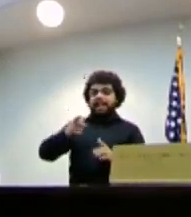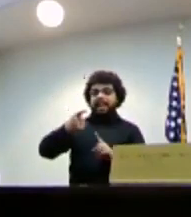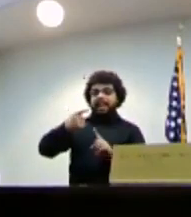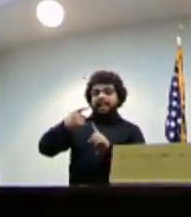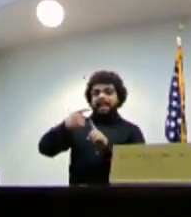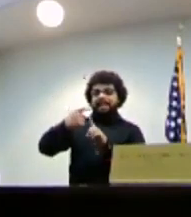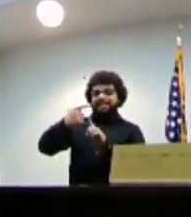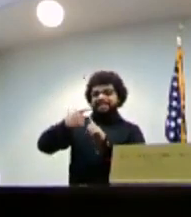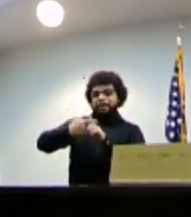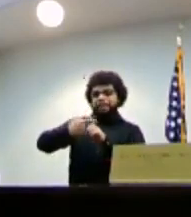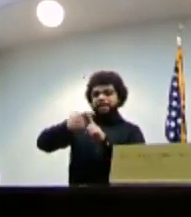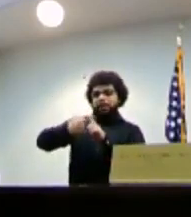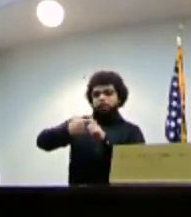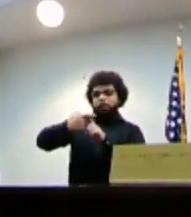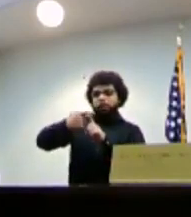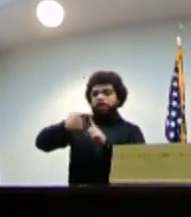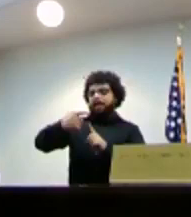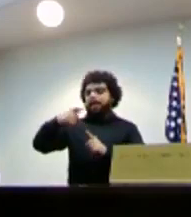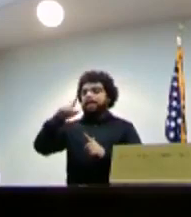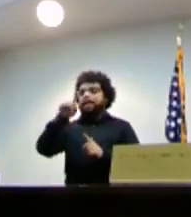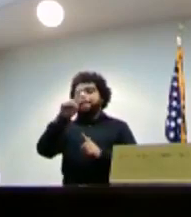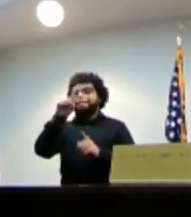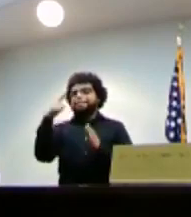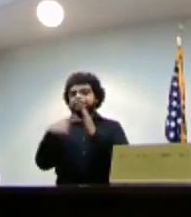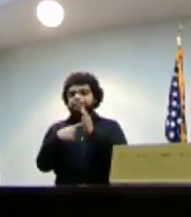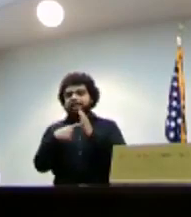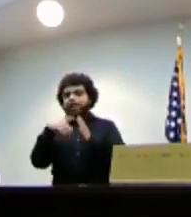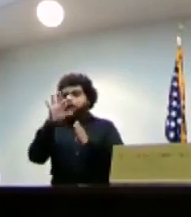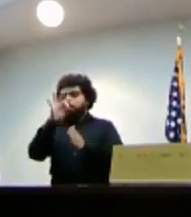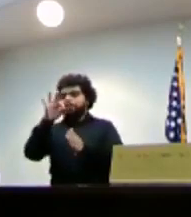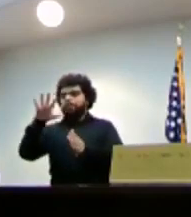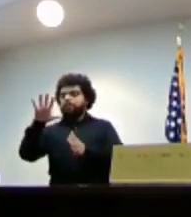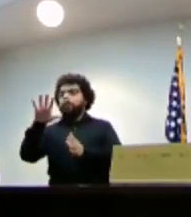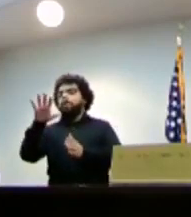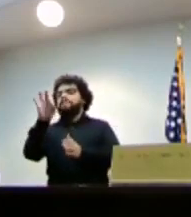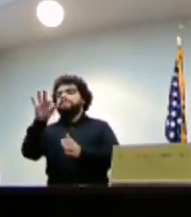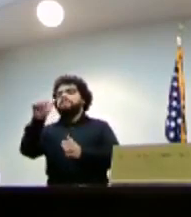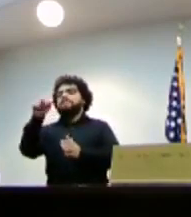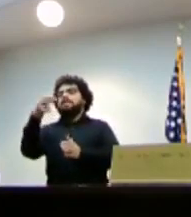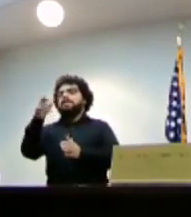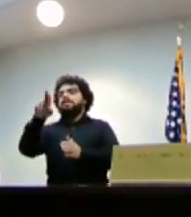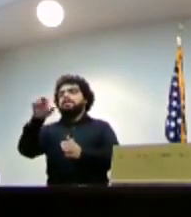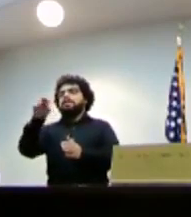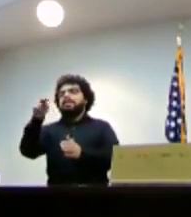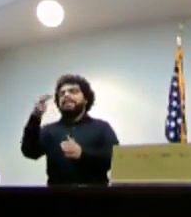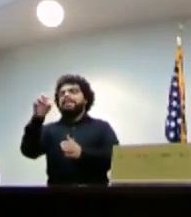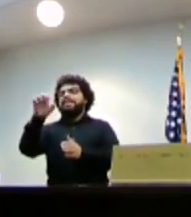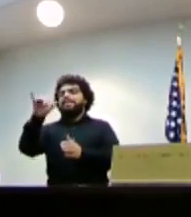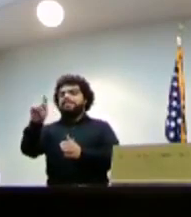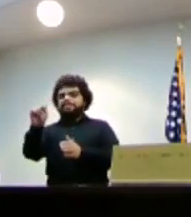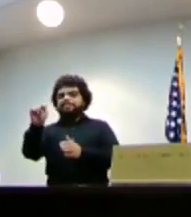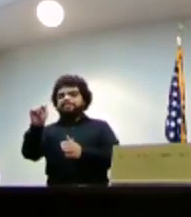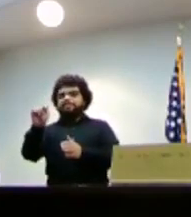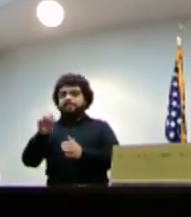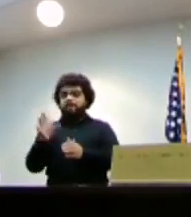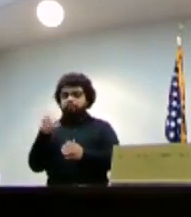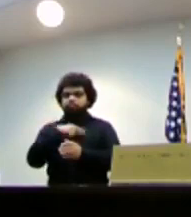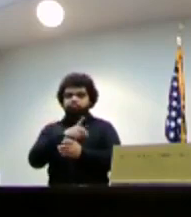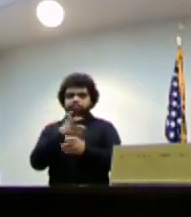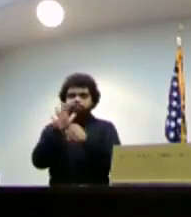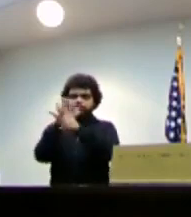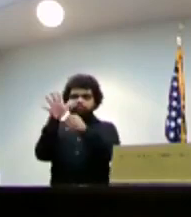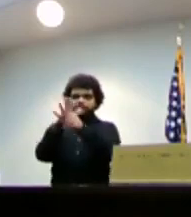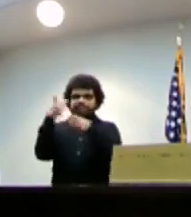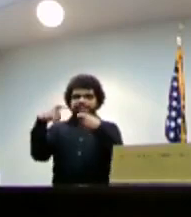volumen grandísimo de gases, ¿verdad? Esos gases tenemos suficiente energía para